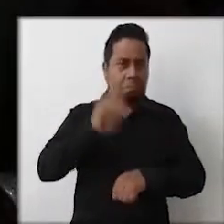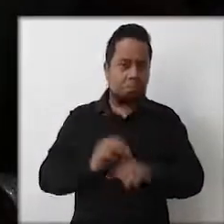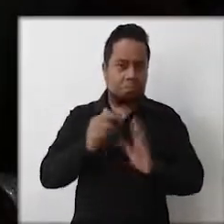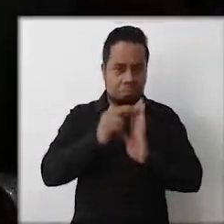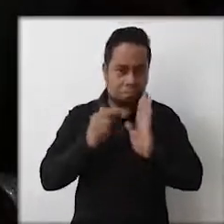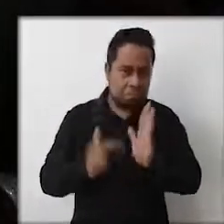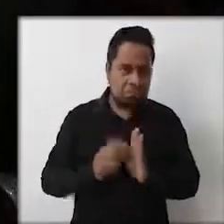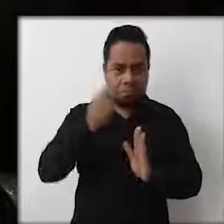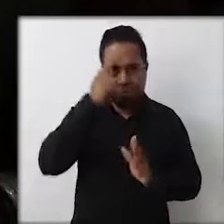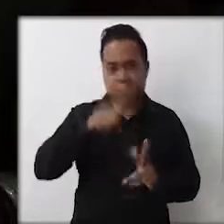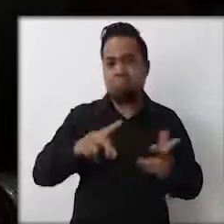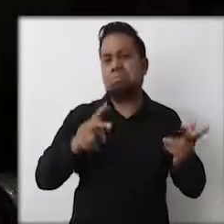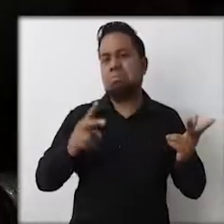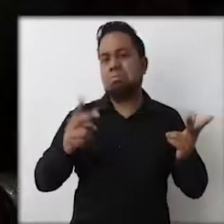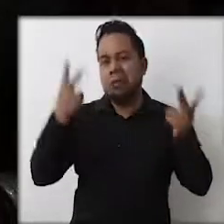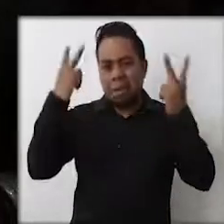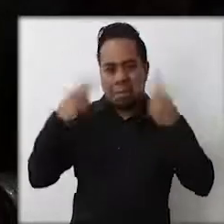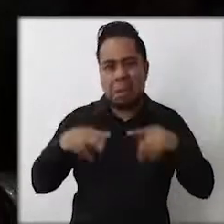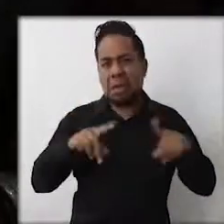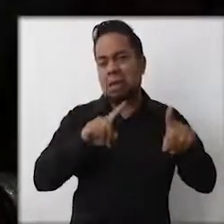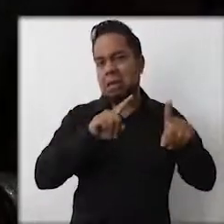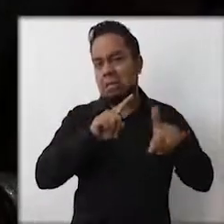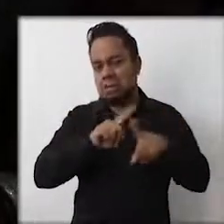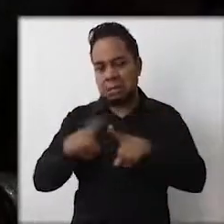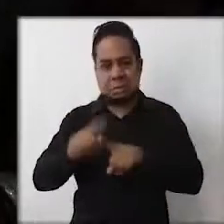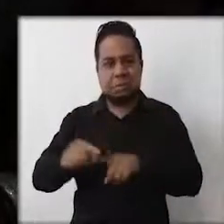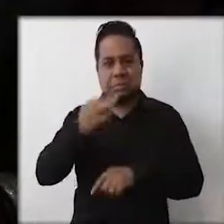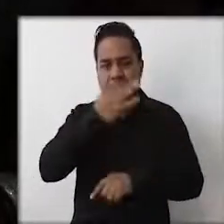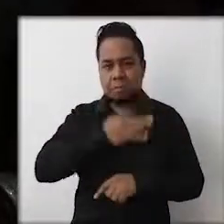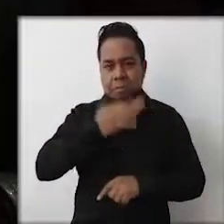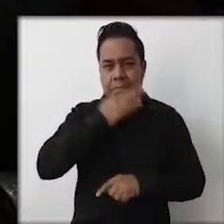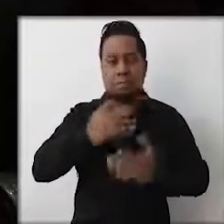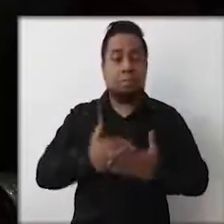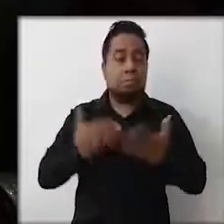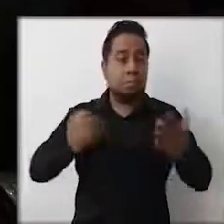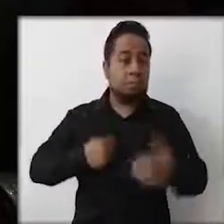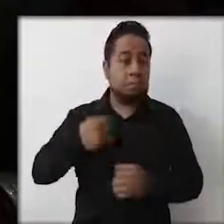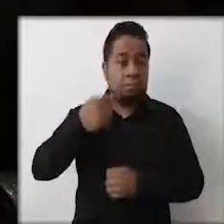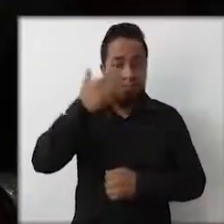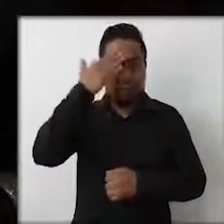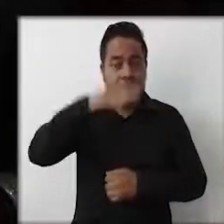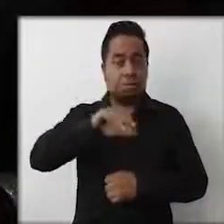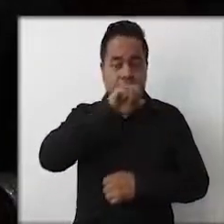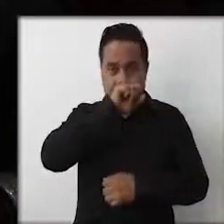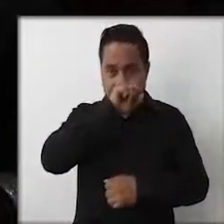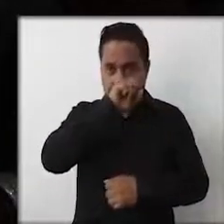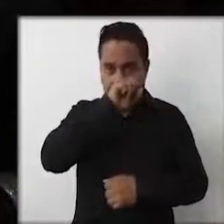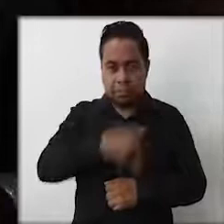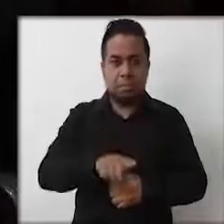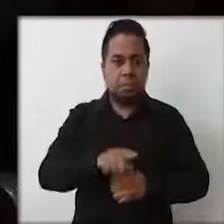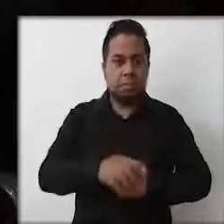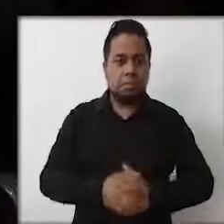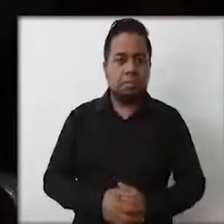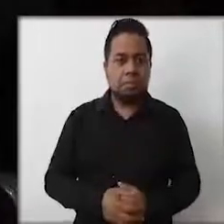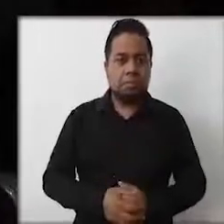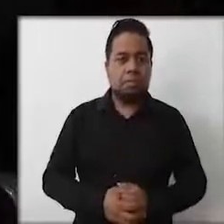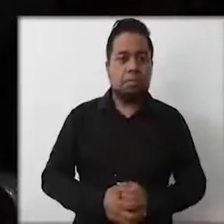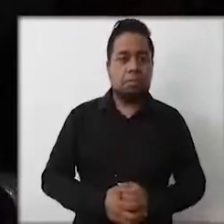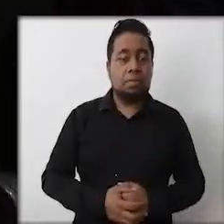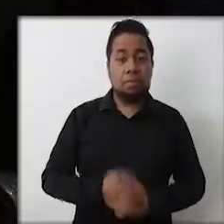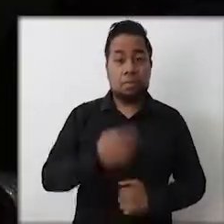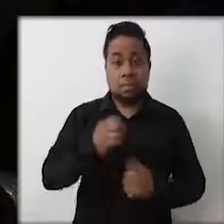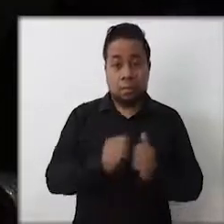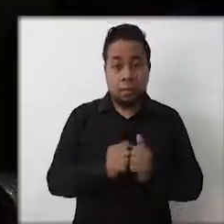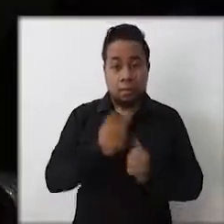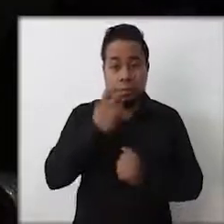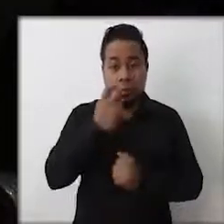vigile, que Protección Civil vigile el tema de la instalación de los puestos, es decir, todo esto